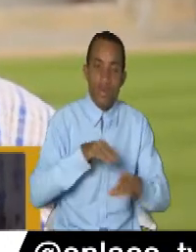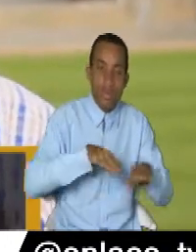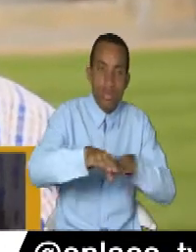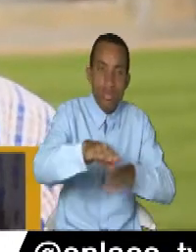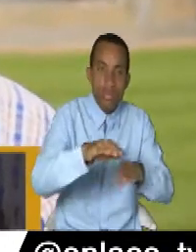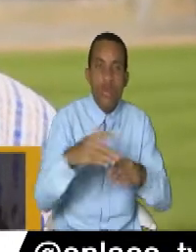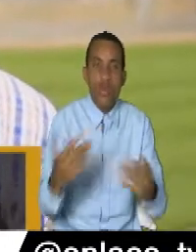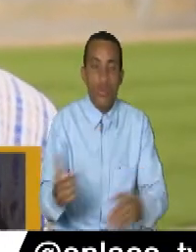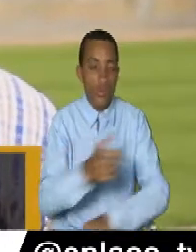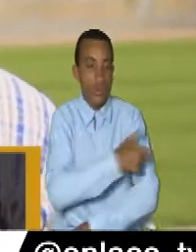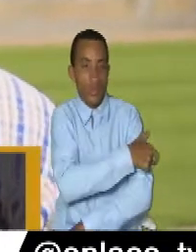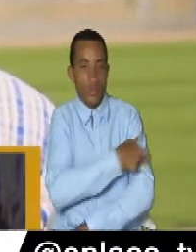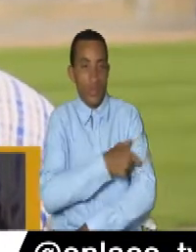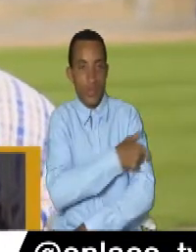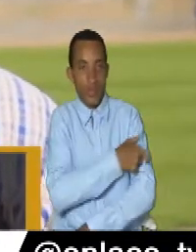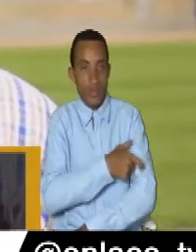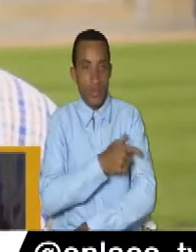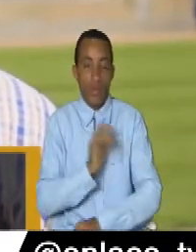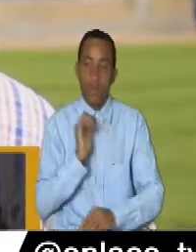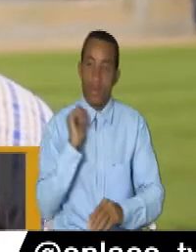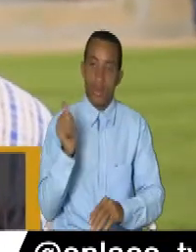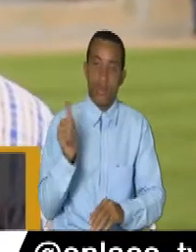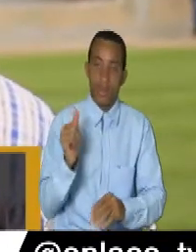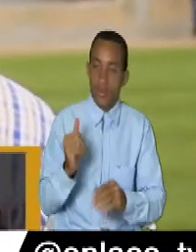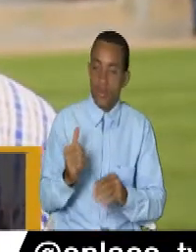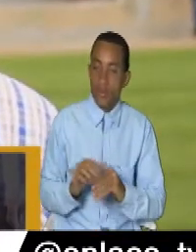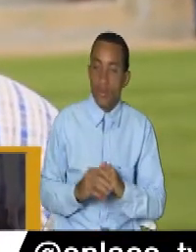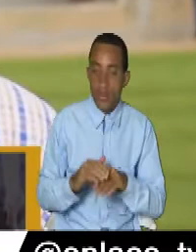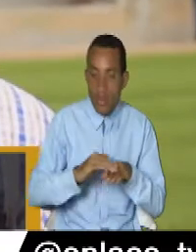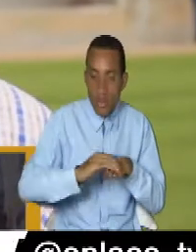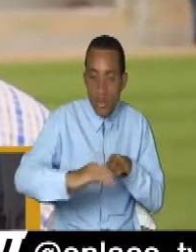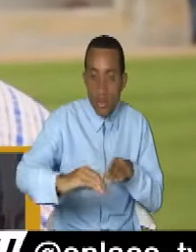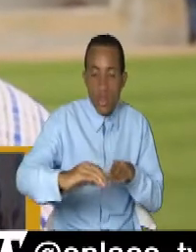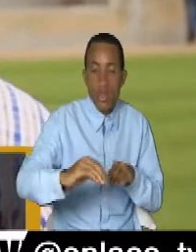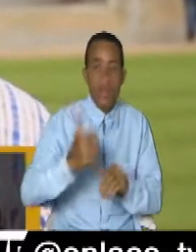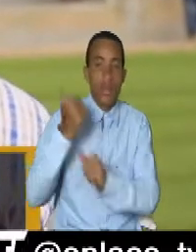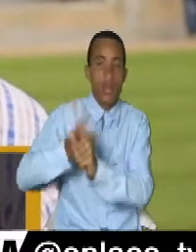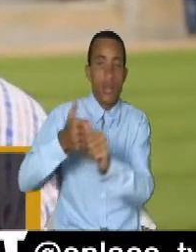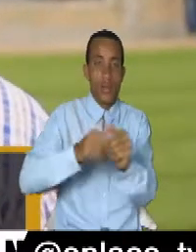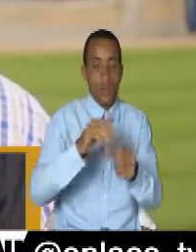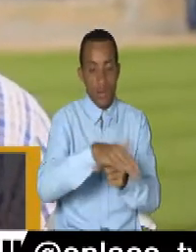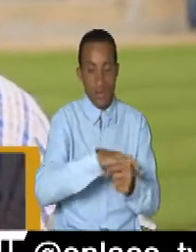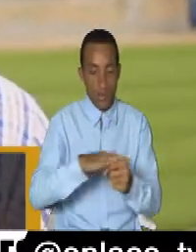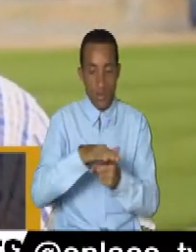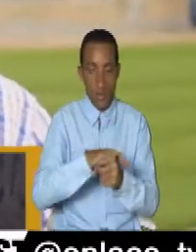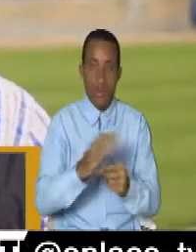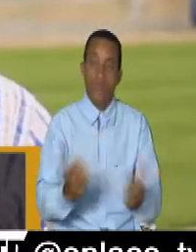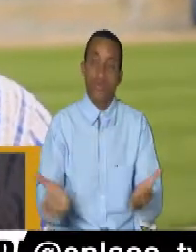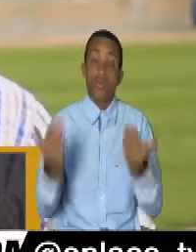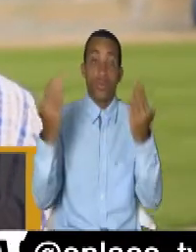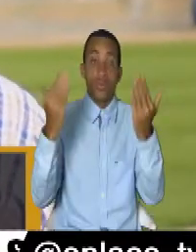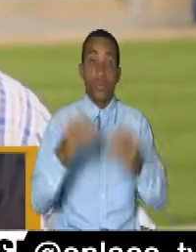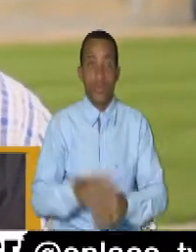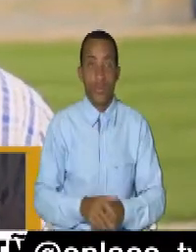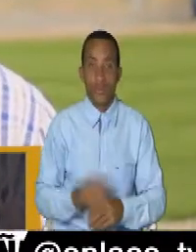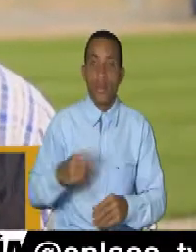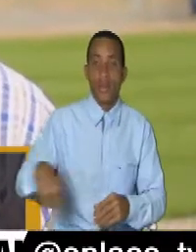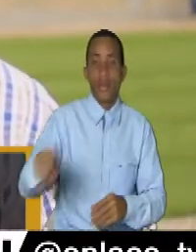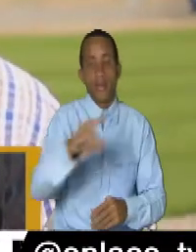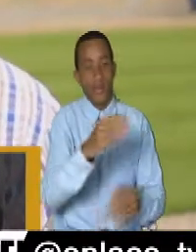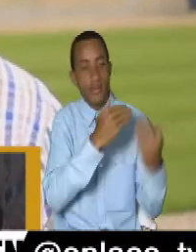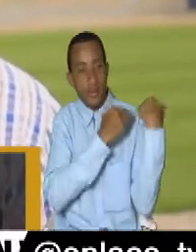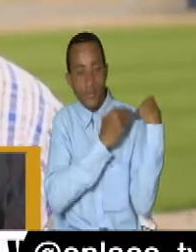de autopavimentación que se conforman en cada uno de los barrios que van a ser beneficiados y ellos se encargan de